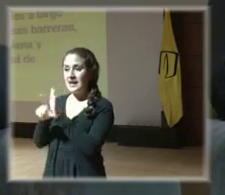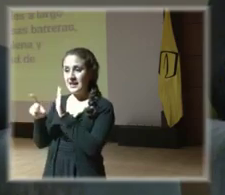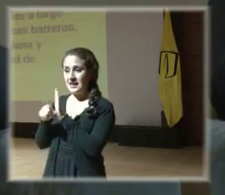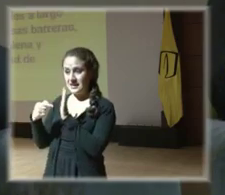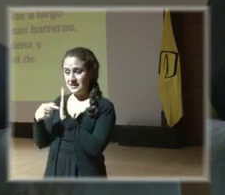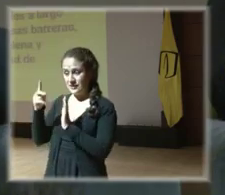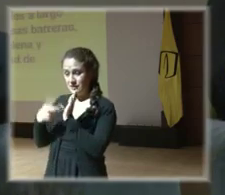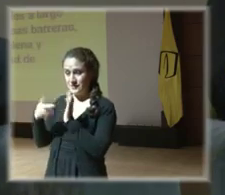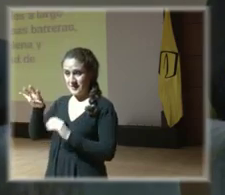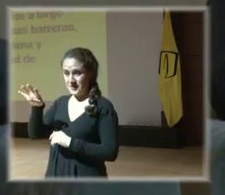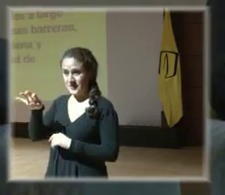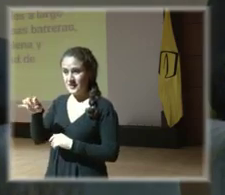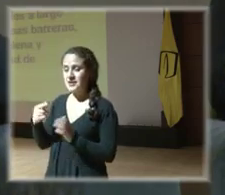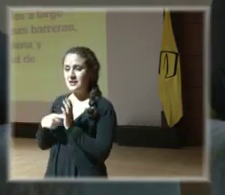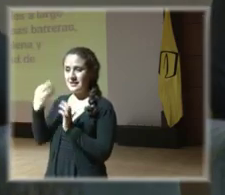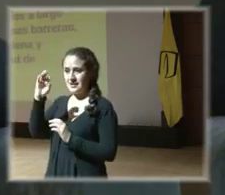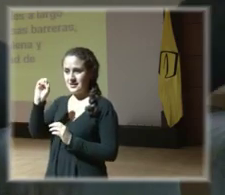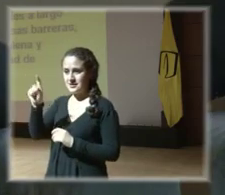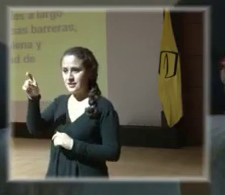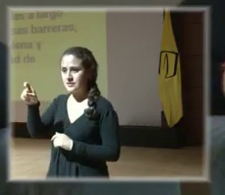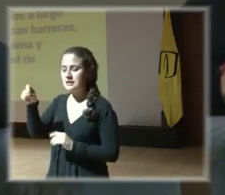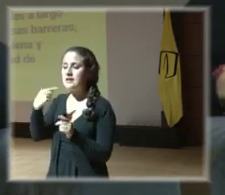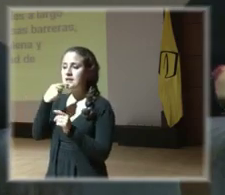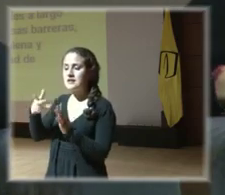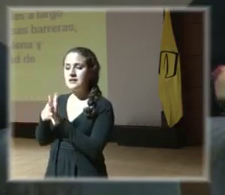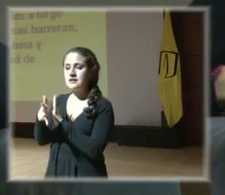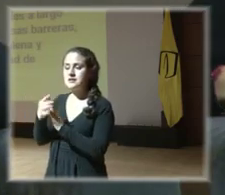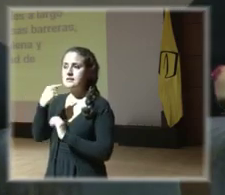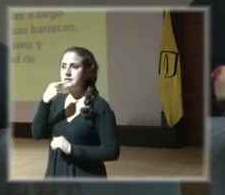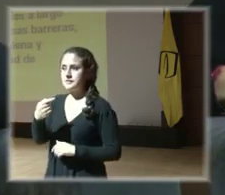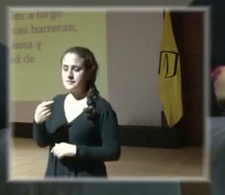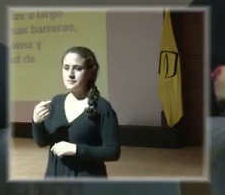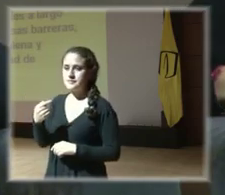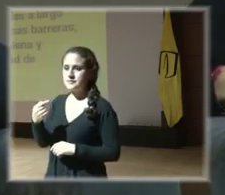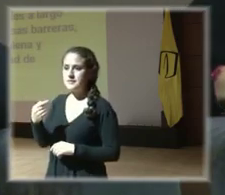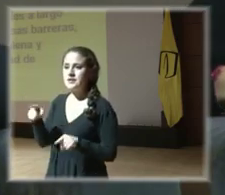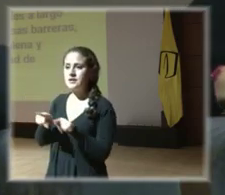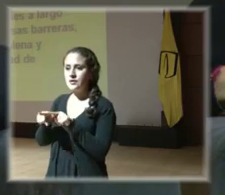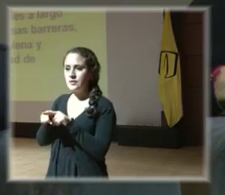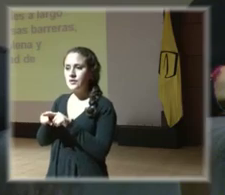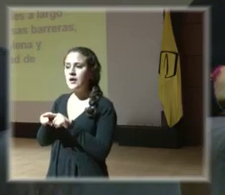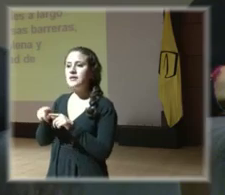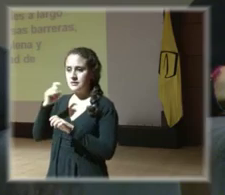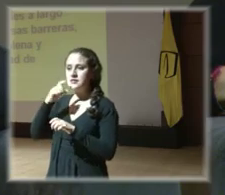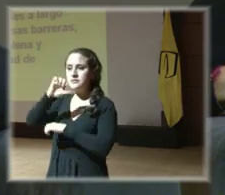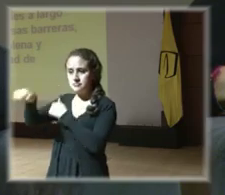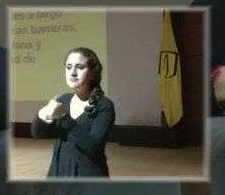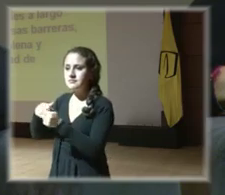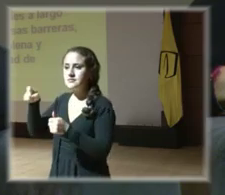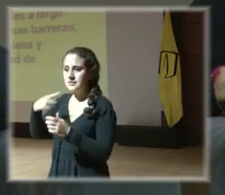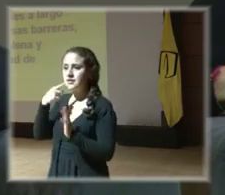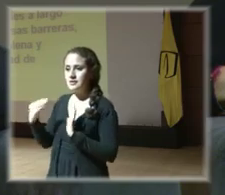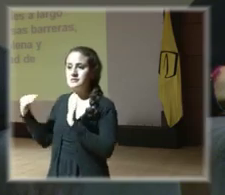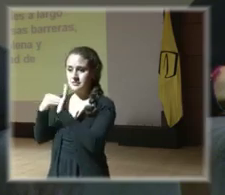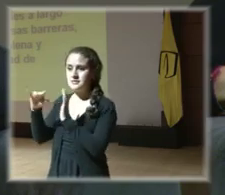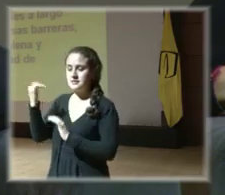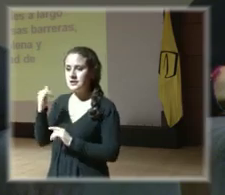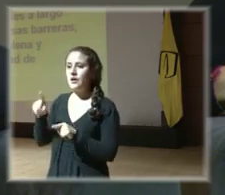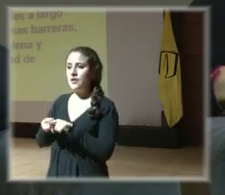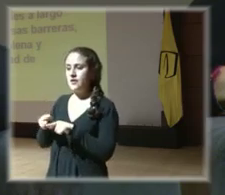la misma ley 1306 contempla la idea, la figura del internamiento, ¿no? E incluso el